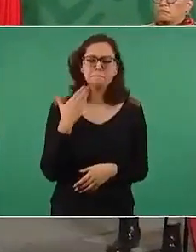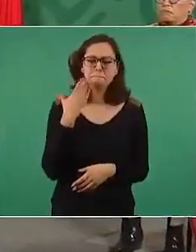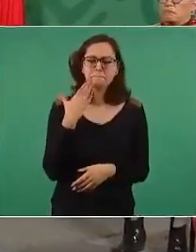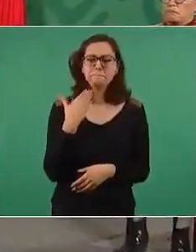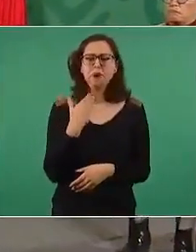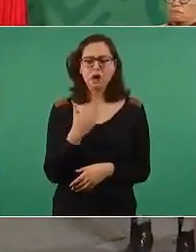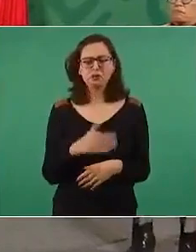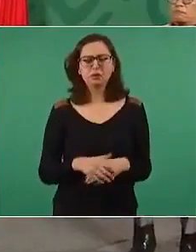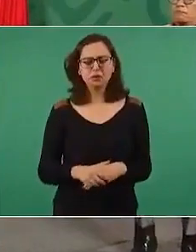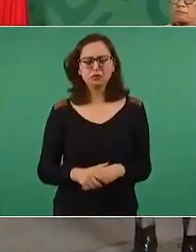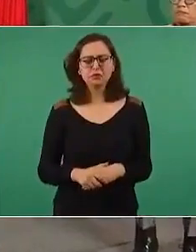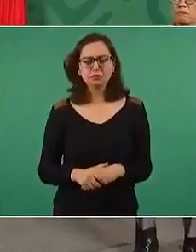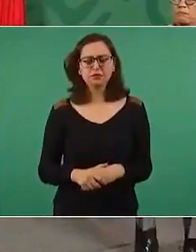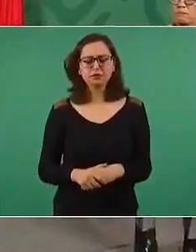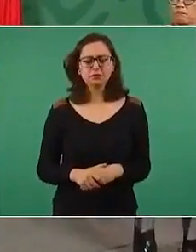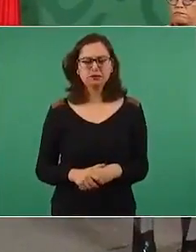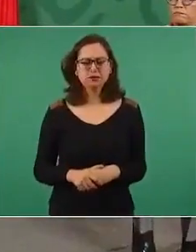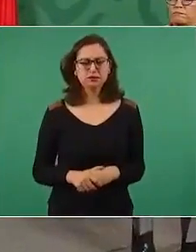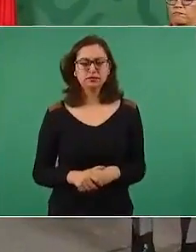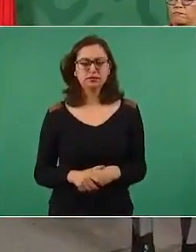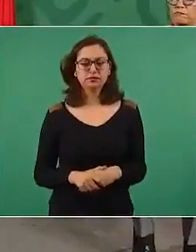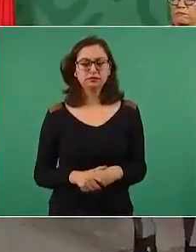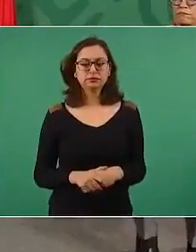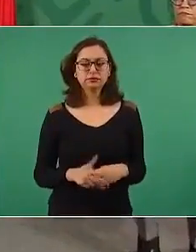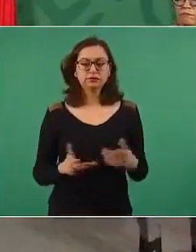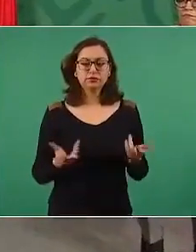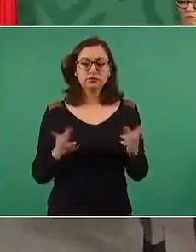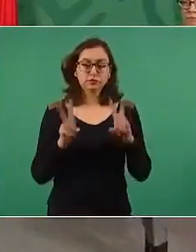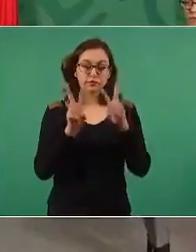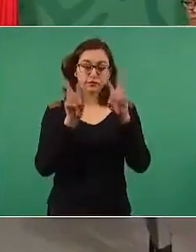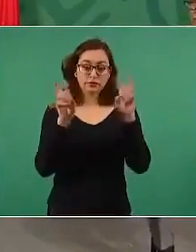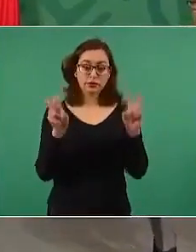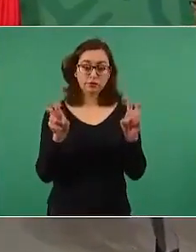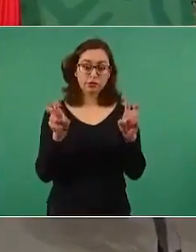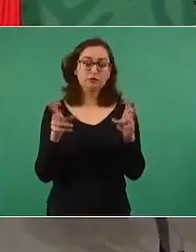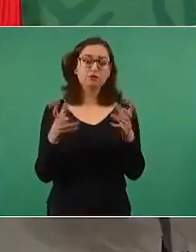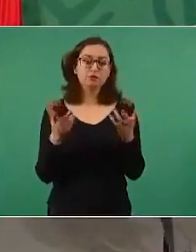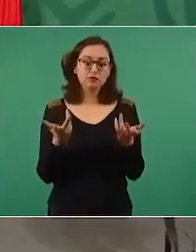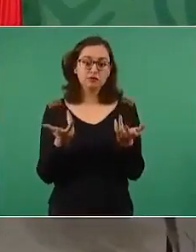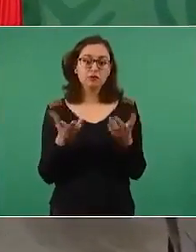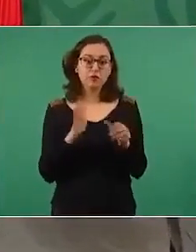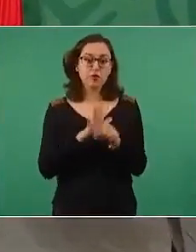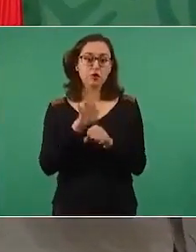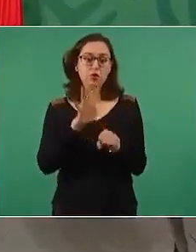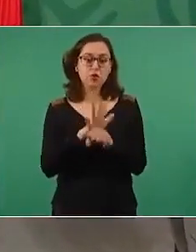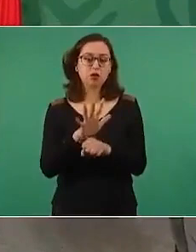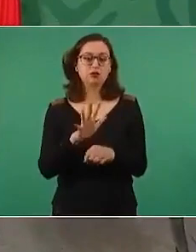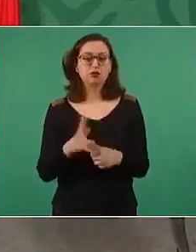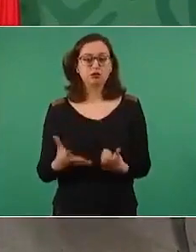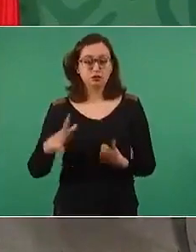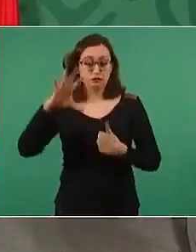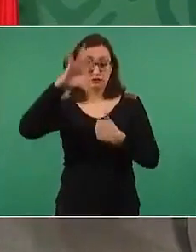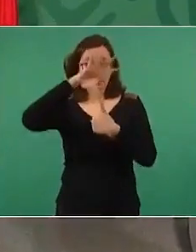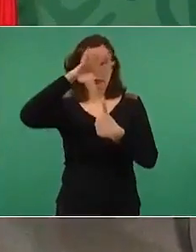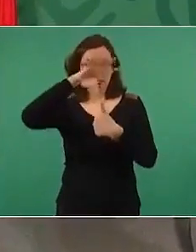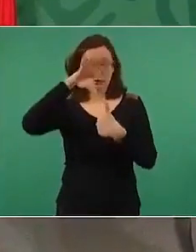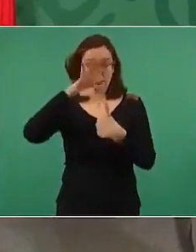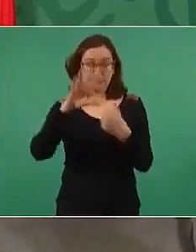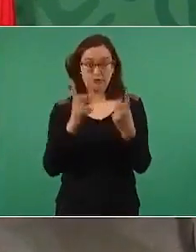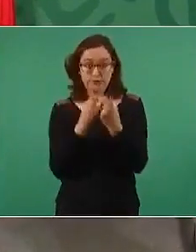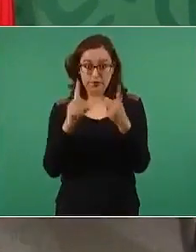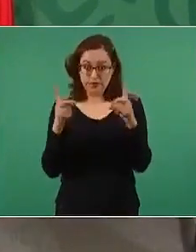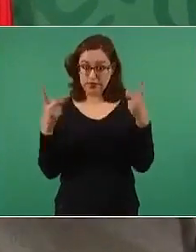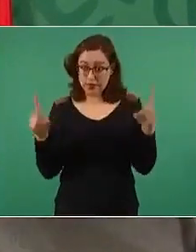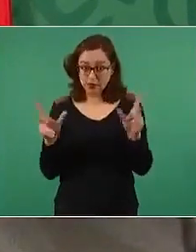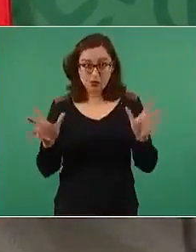Los temas, pues el desarrollo de la región, creo que fue un tema muy